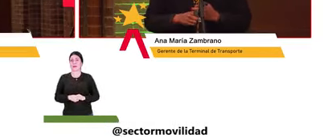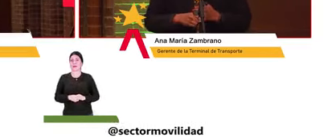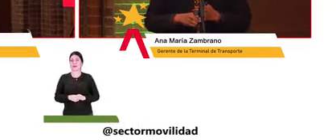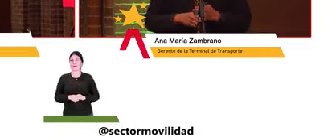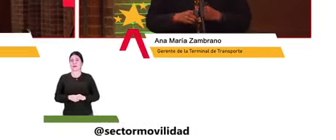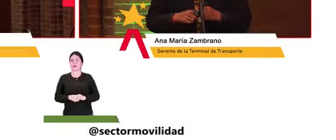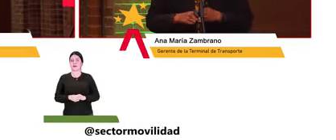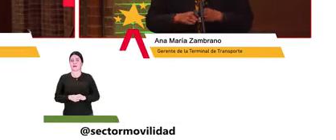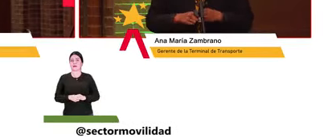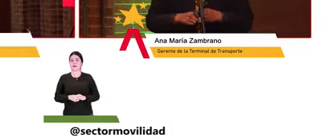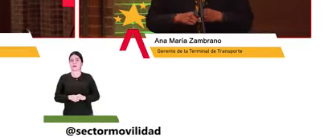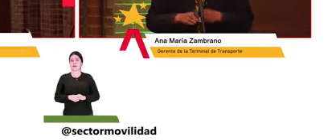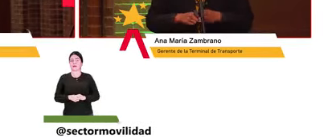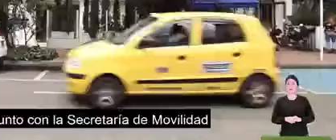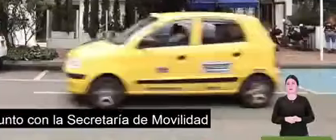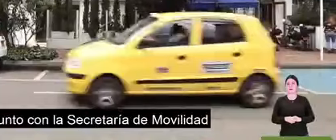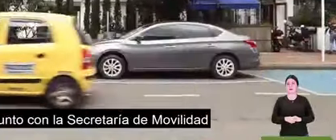video.